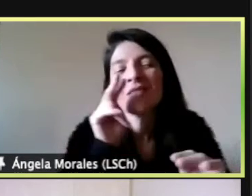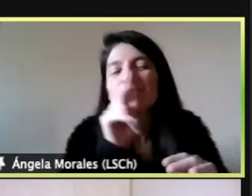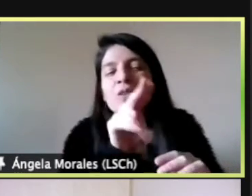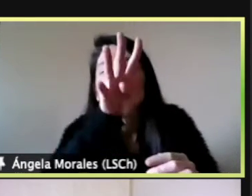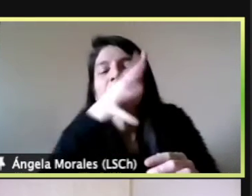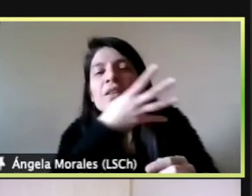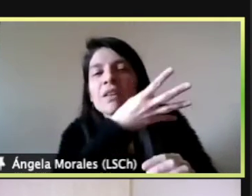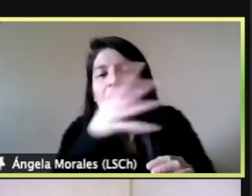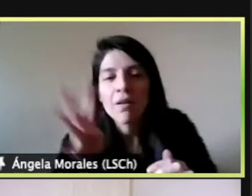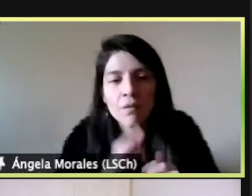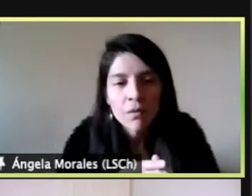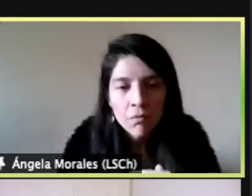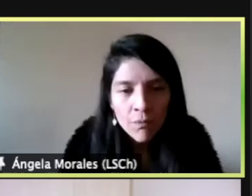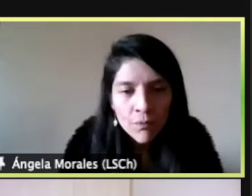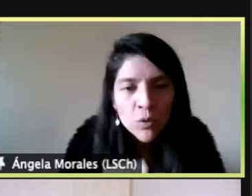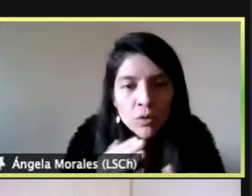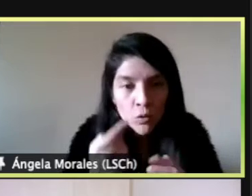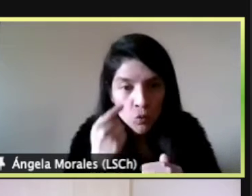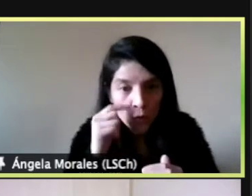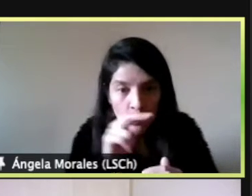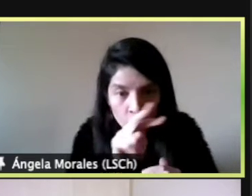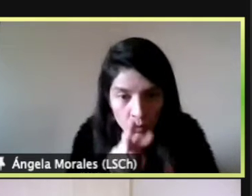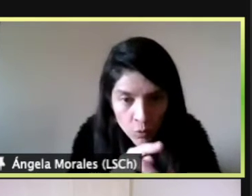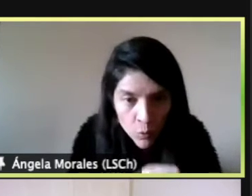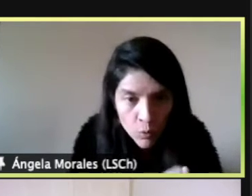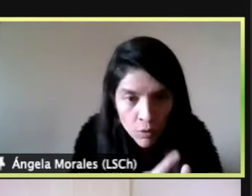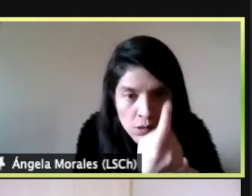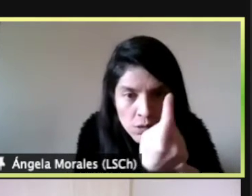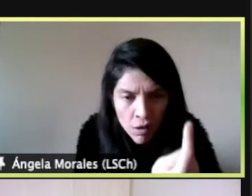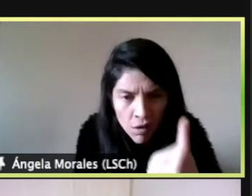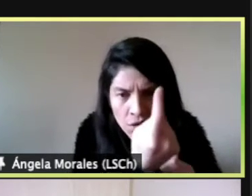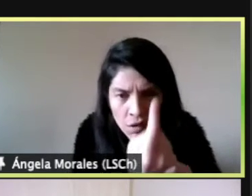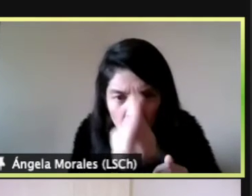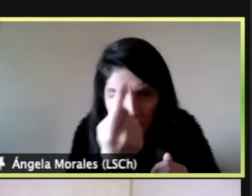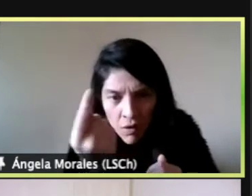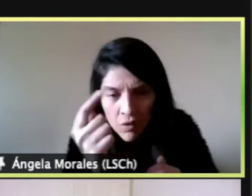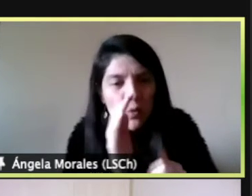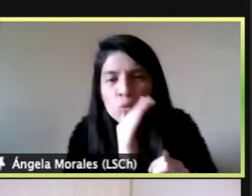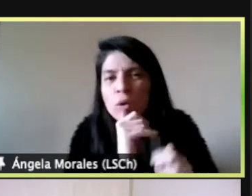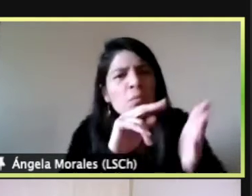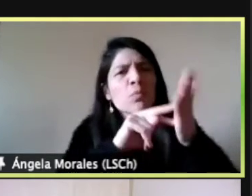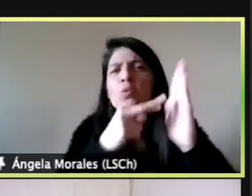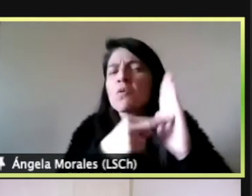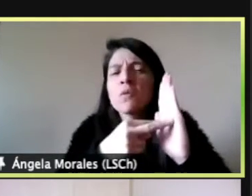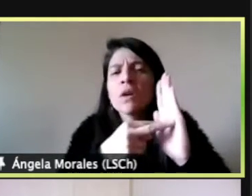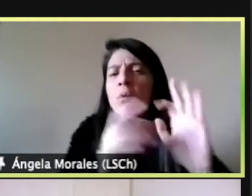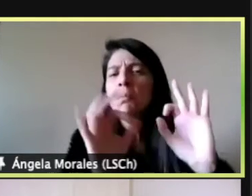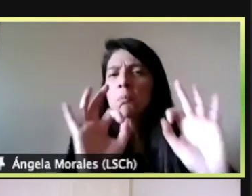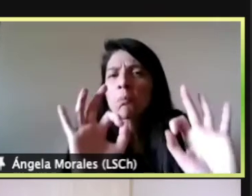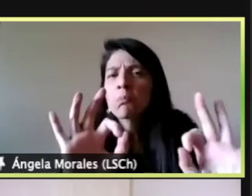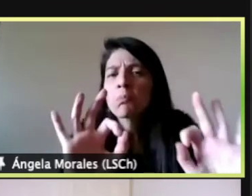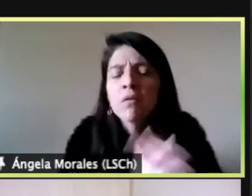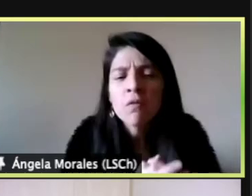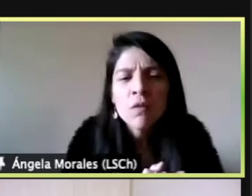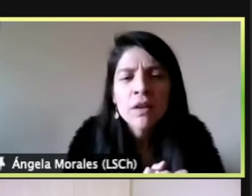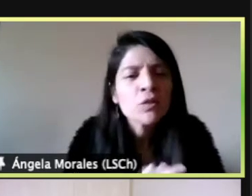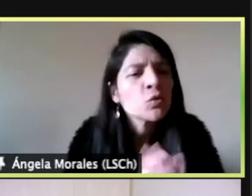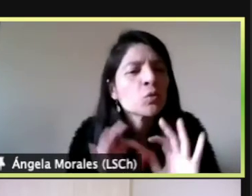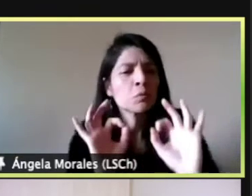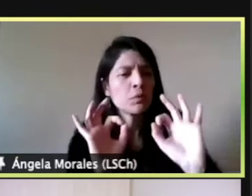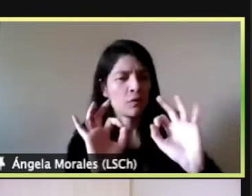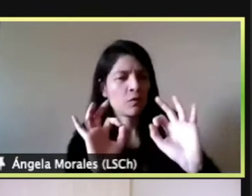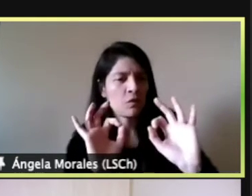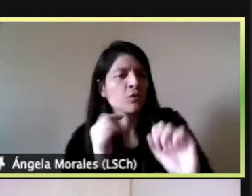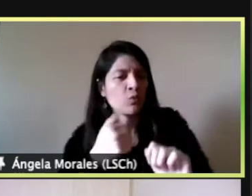de estas no tiene problemas. Calza perfecto con lo que yo estaba buscando. Entonces sí, tiene que ser